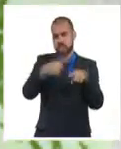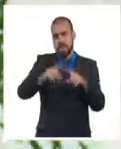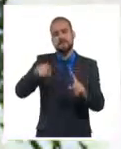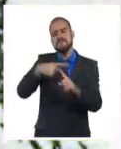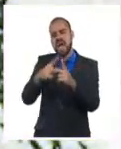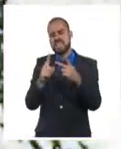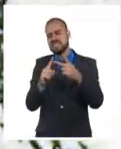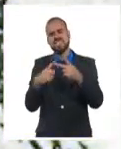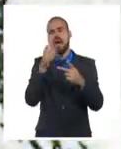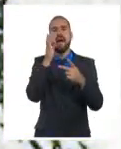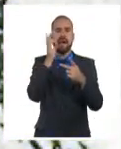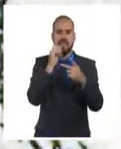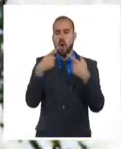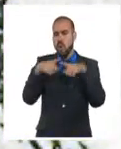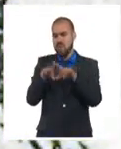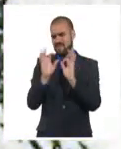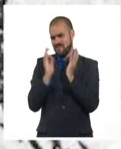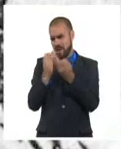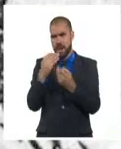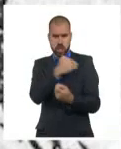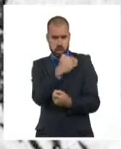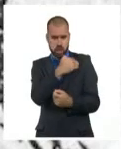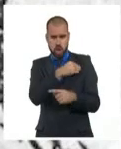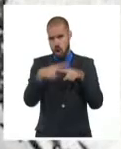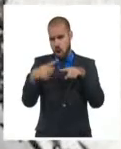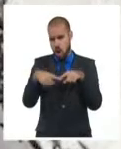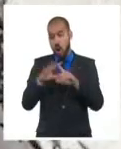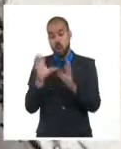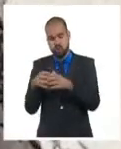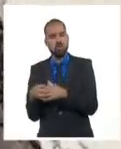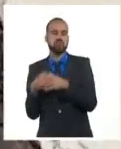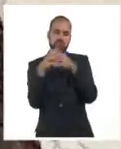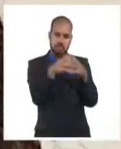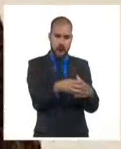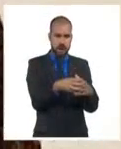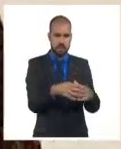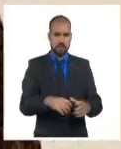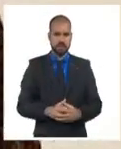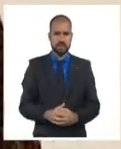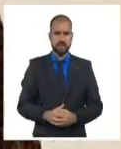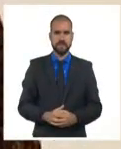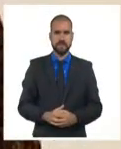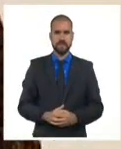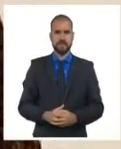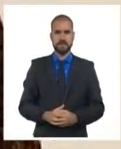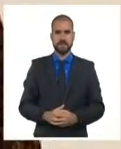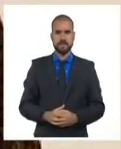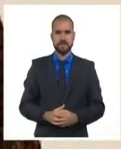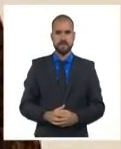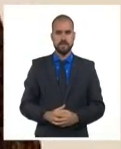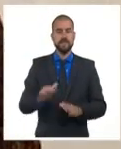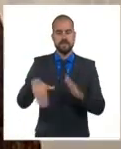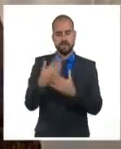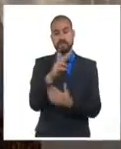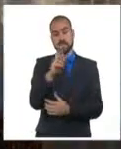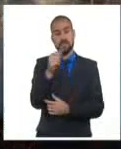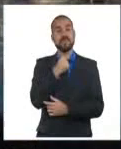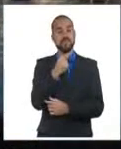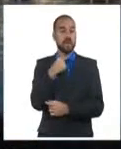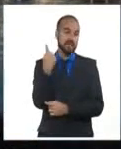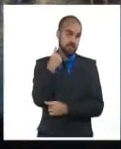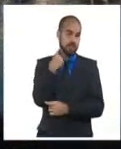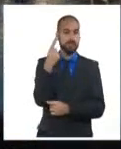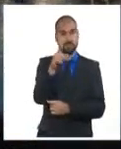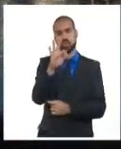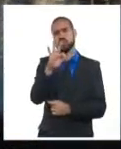a los soldados que lo acompañaron hasta tierras venezolanas. El 21 de enero